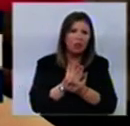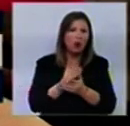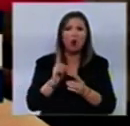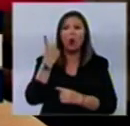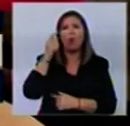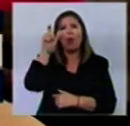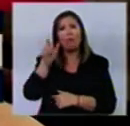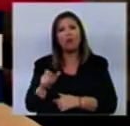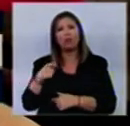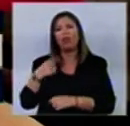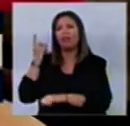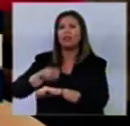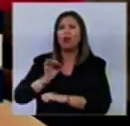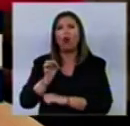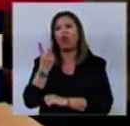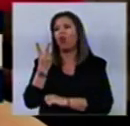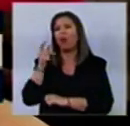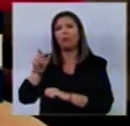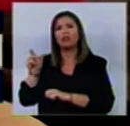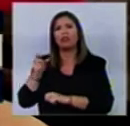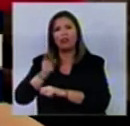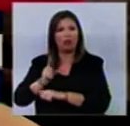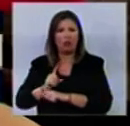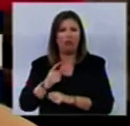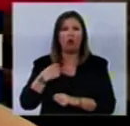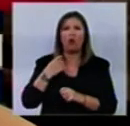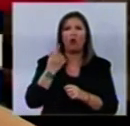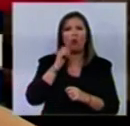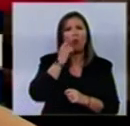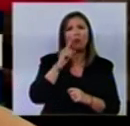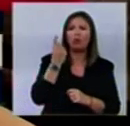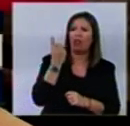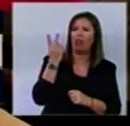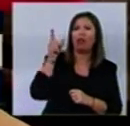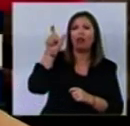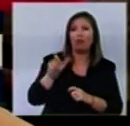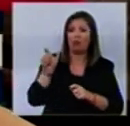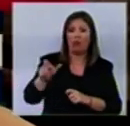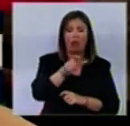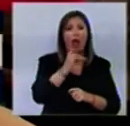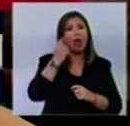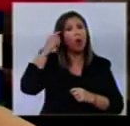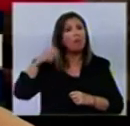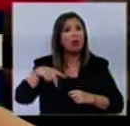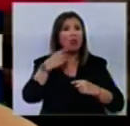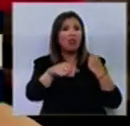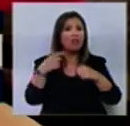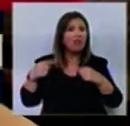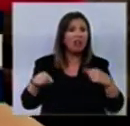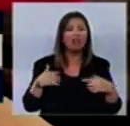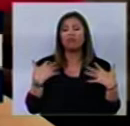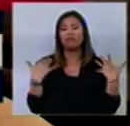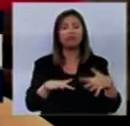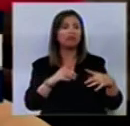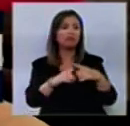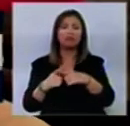compañero de los compañeros por eso también es lícito que si hay compañeros que tienen miradas distintas y no quieren dar ese debate en